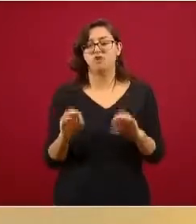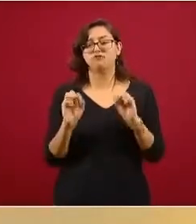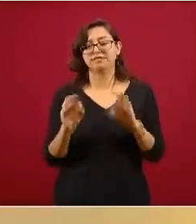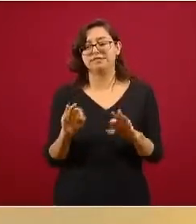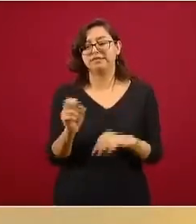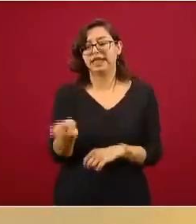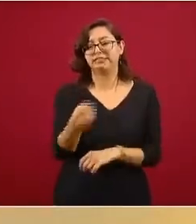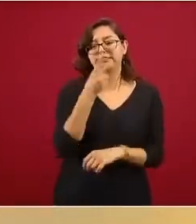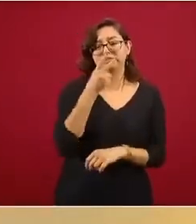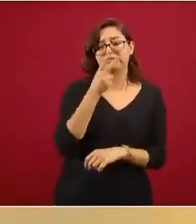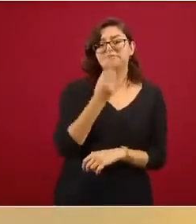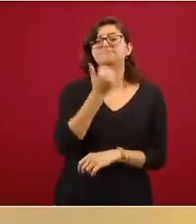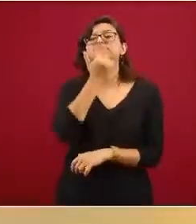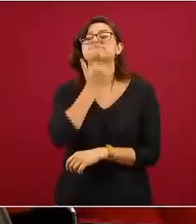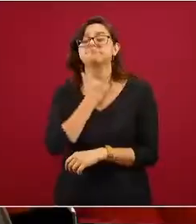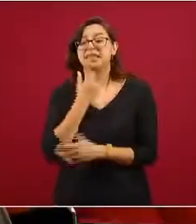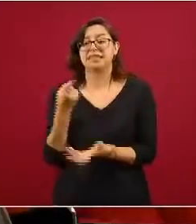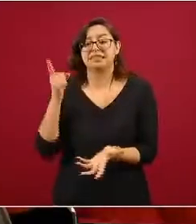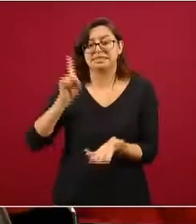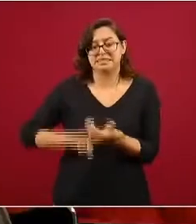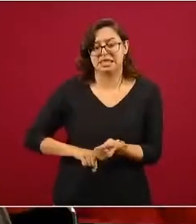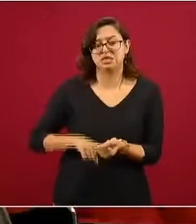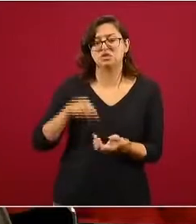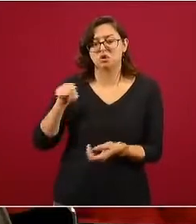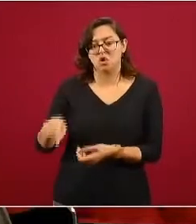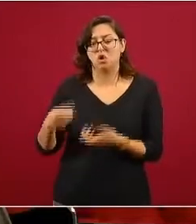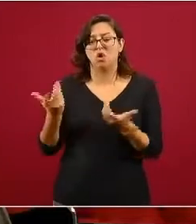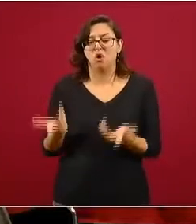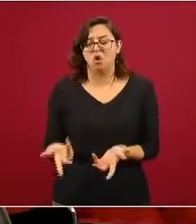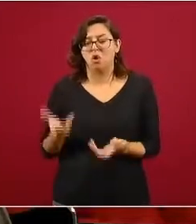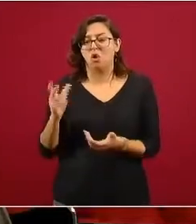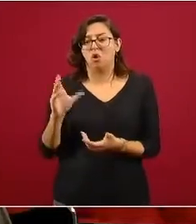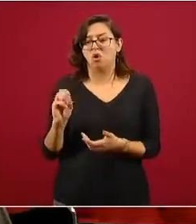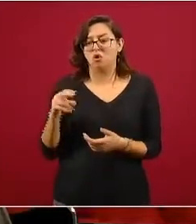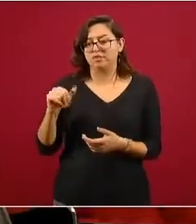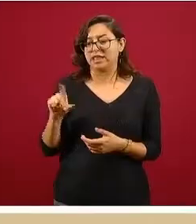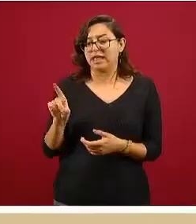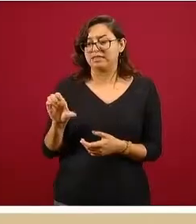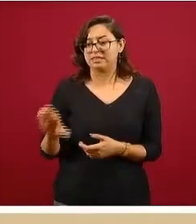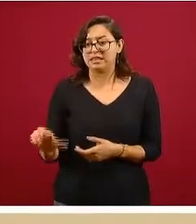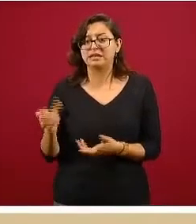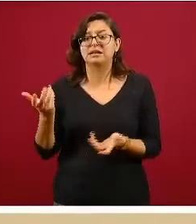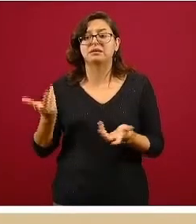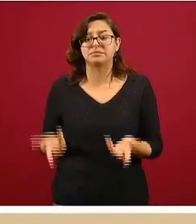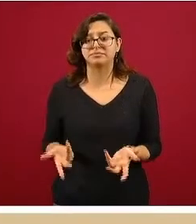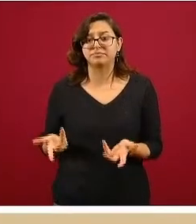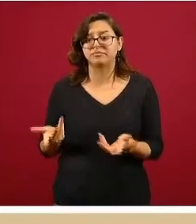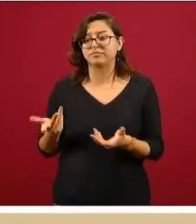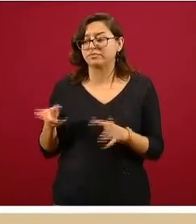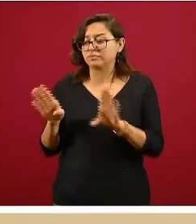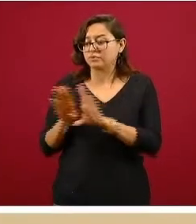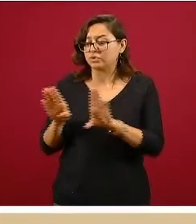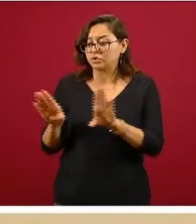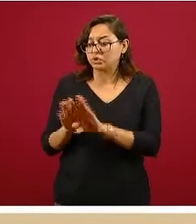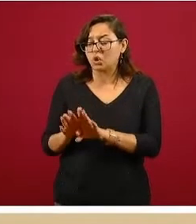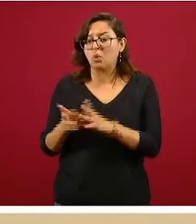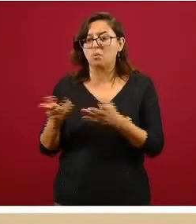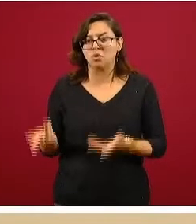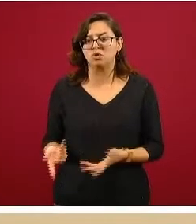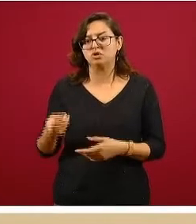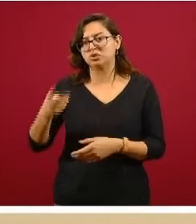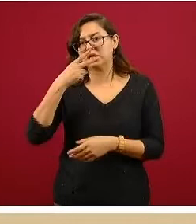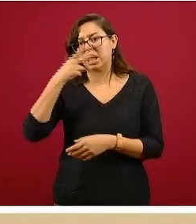Nacional contra las Adicciones, de último momento, porque ya habíamos aprobado cómo se iban a presentar los empaques de las cajetillas